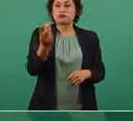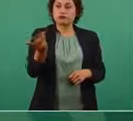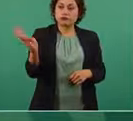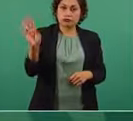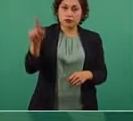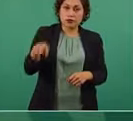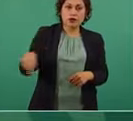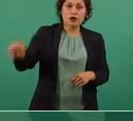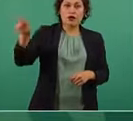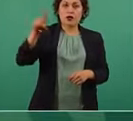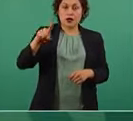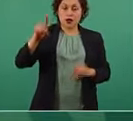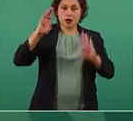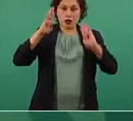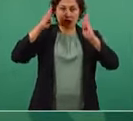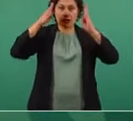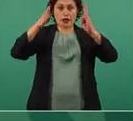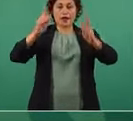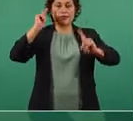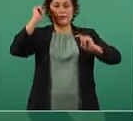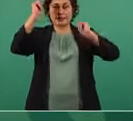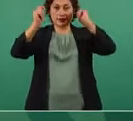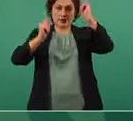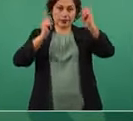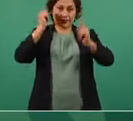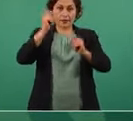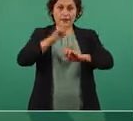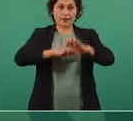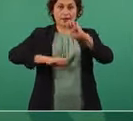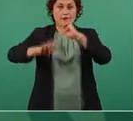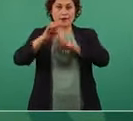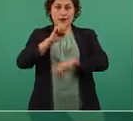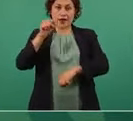tienen actividad empresarial en Sinaloa